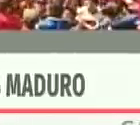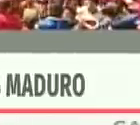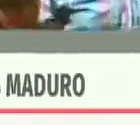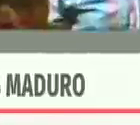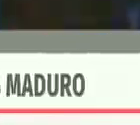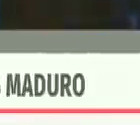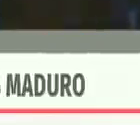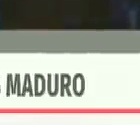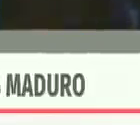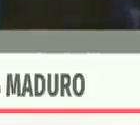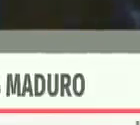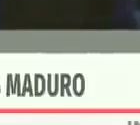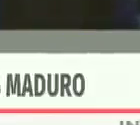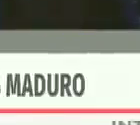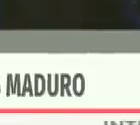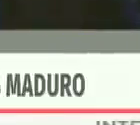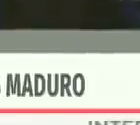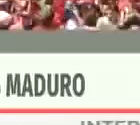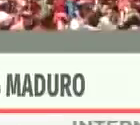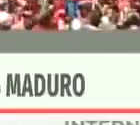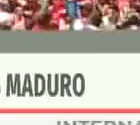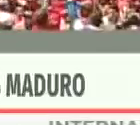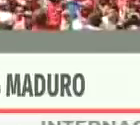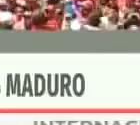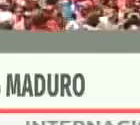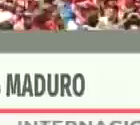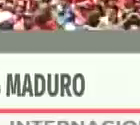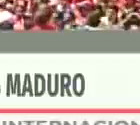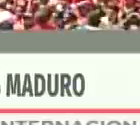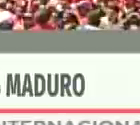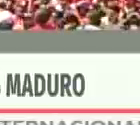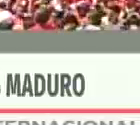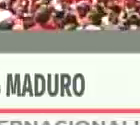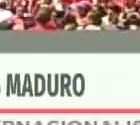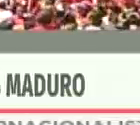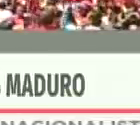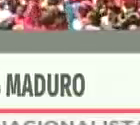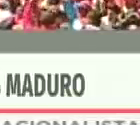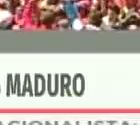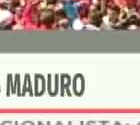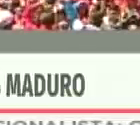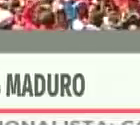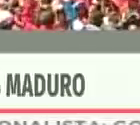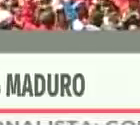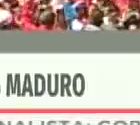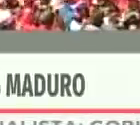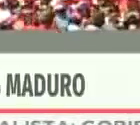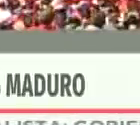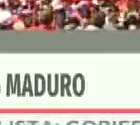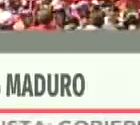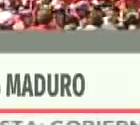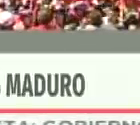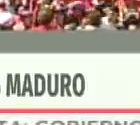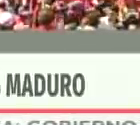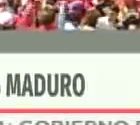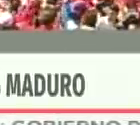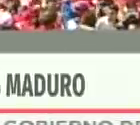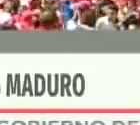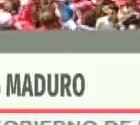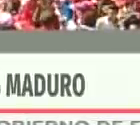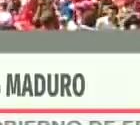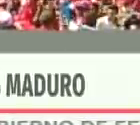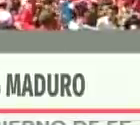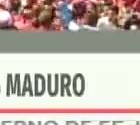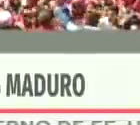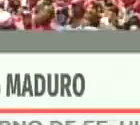Rondón. ¡Que viva la patria! ¡Que viva Bolívar! ¡Que viva